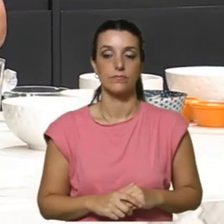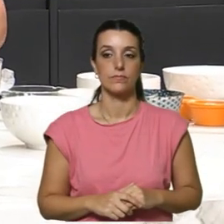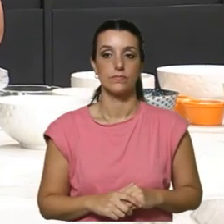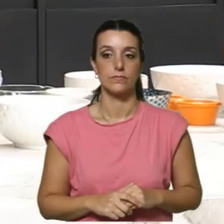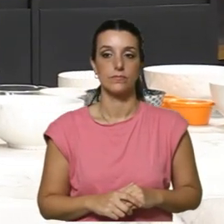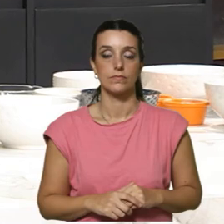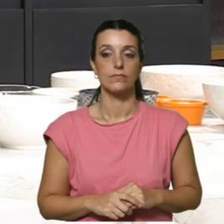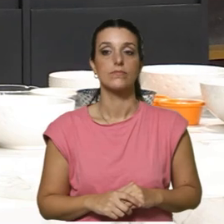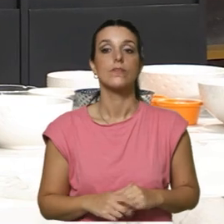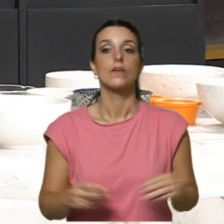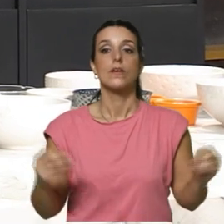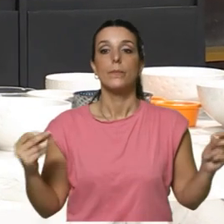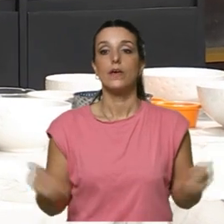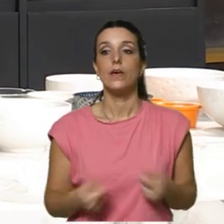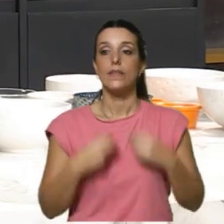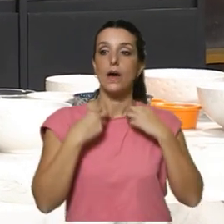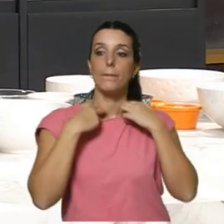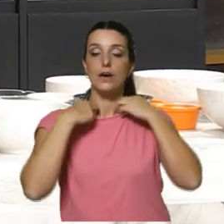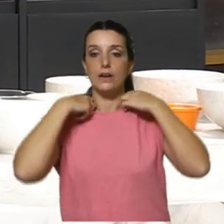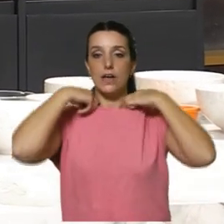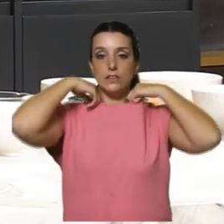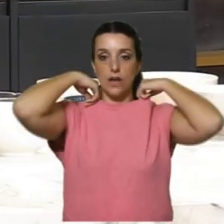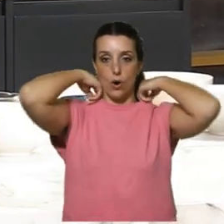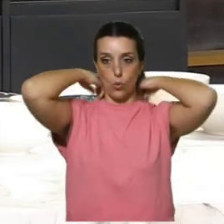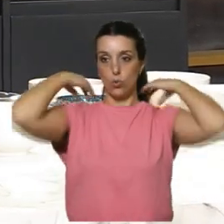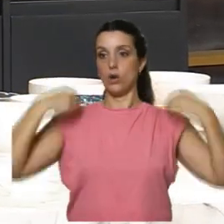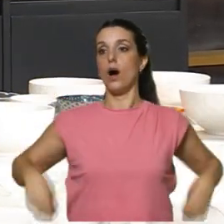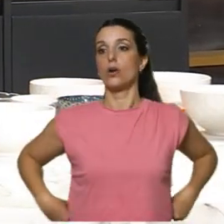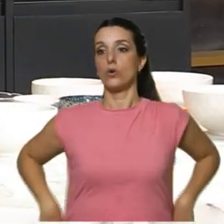Vamos a cumplir esta vida